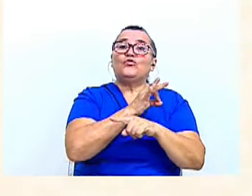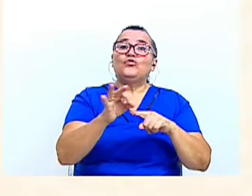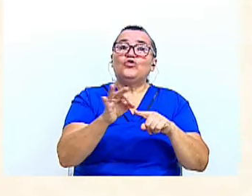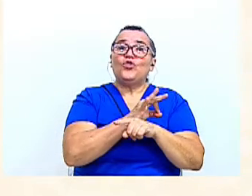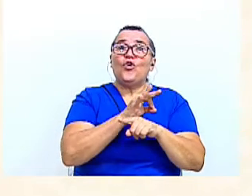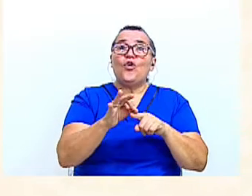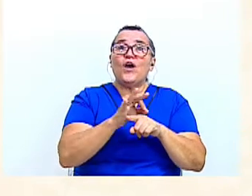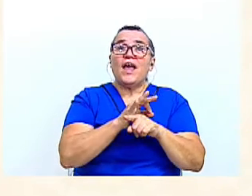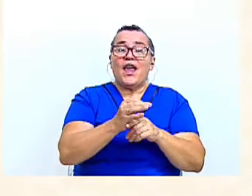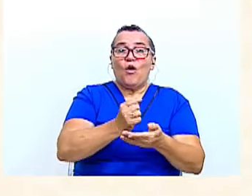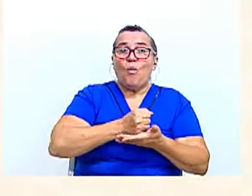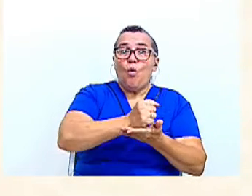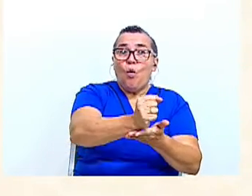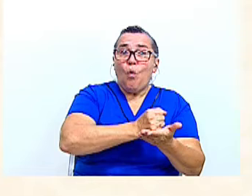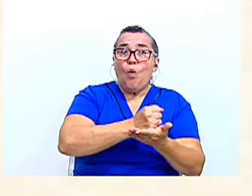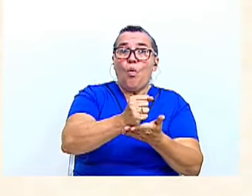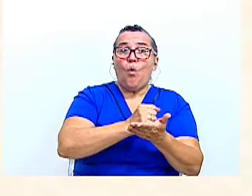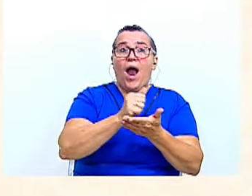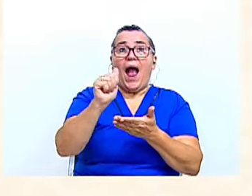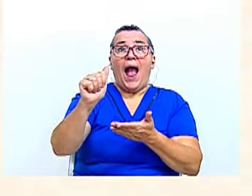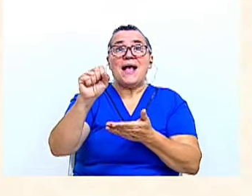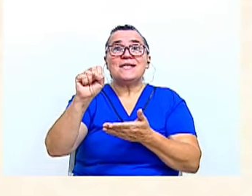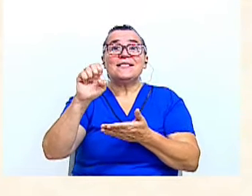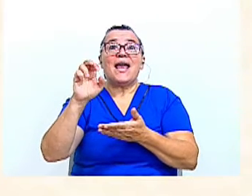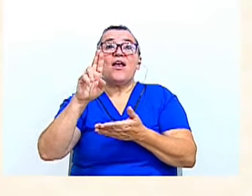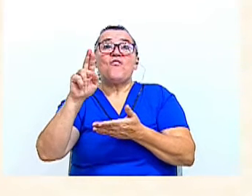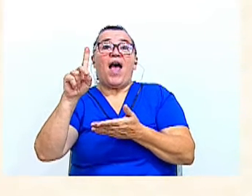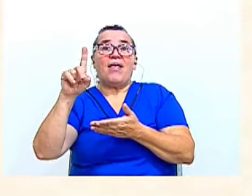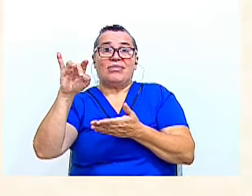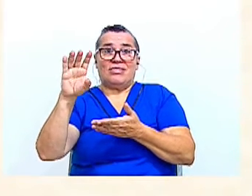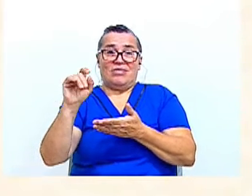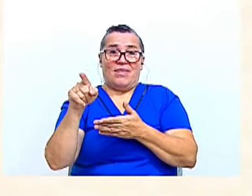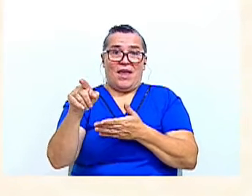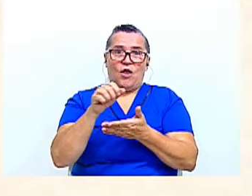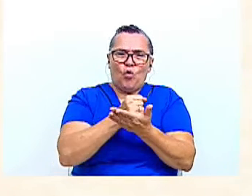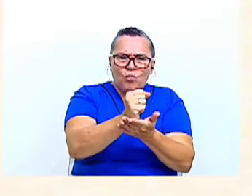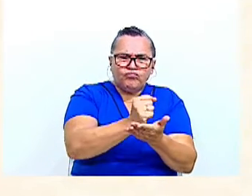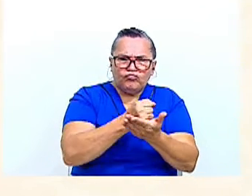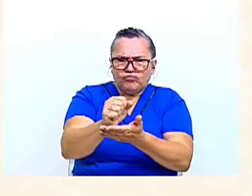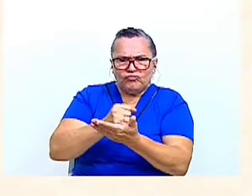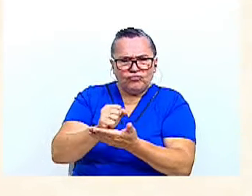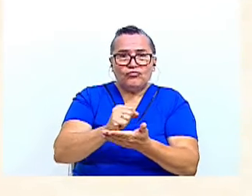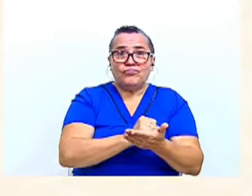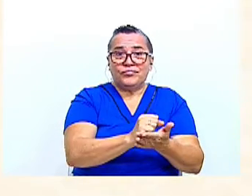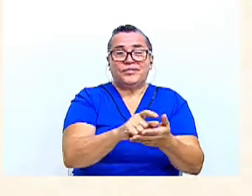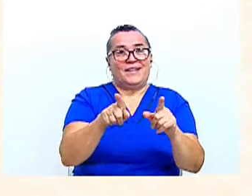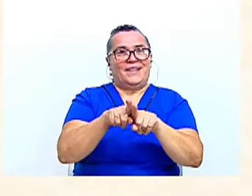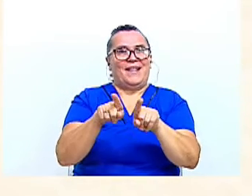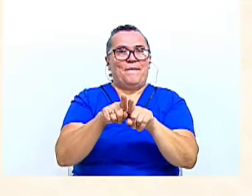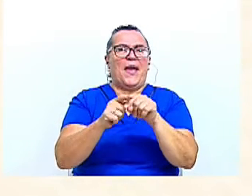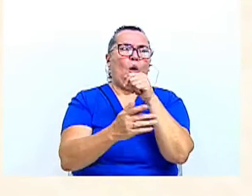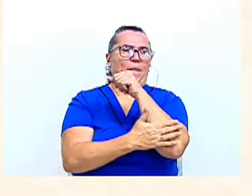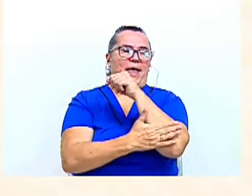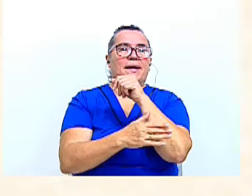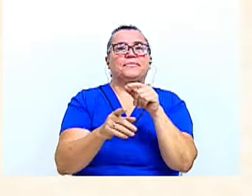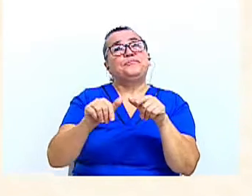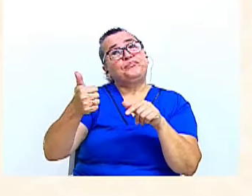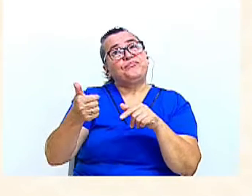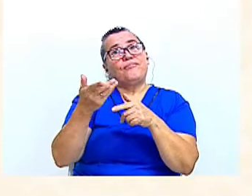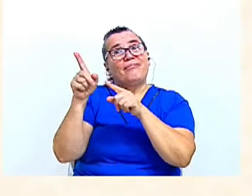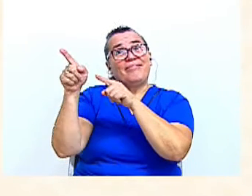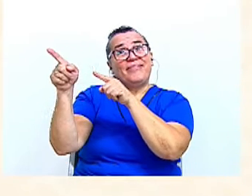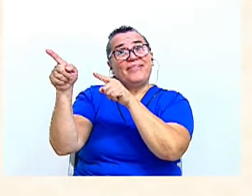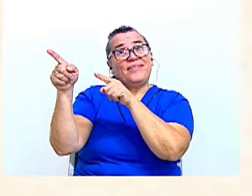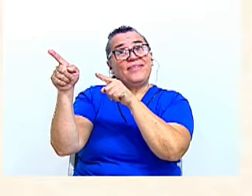aserradero, como podemos ver en la ilustración. Pero además vamos a tener también otras máquinas